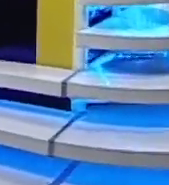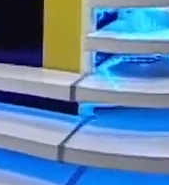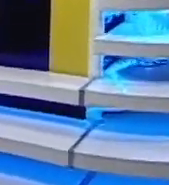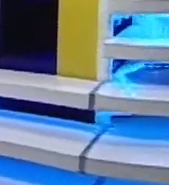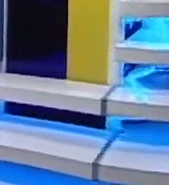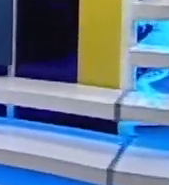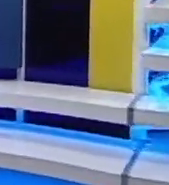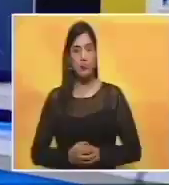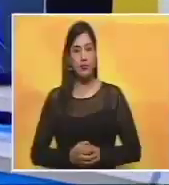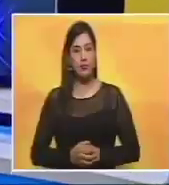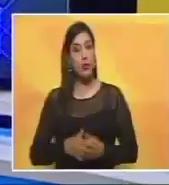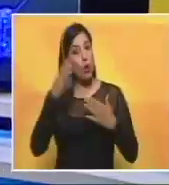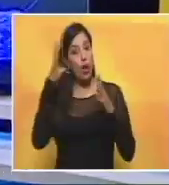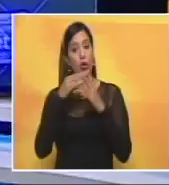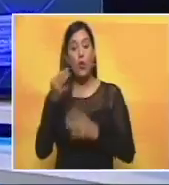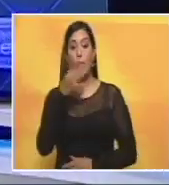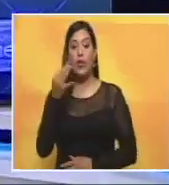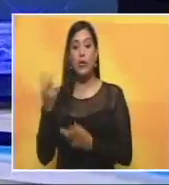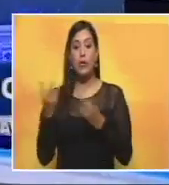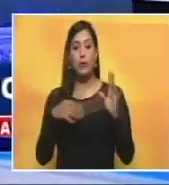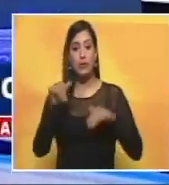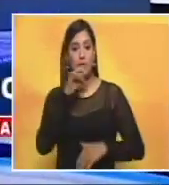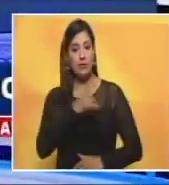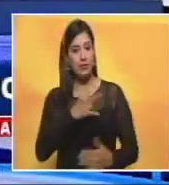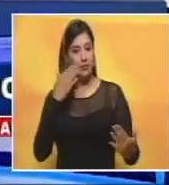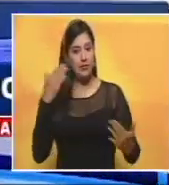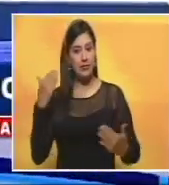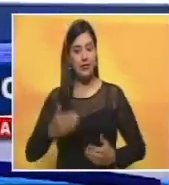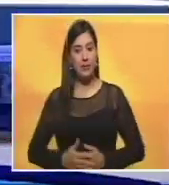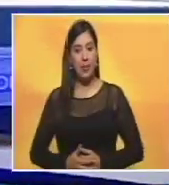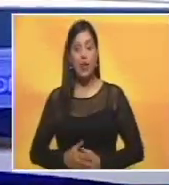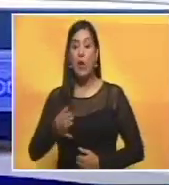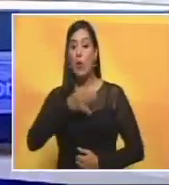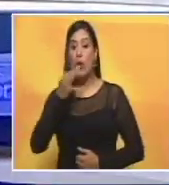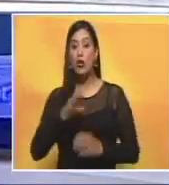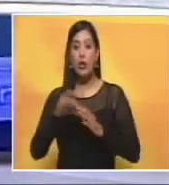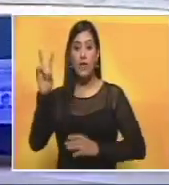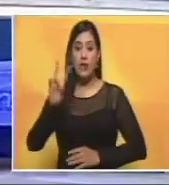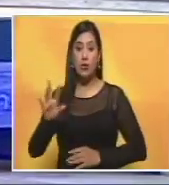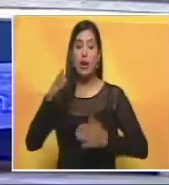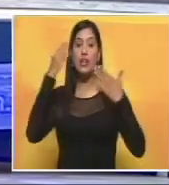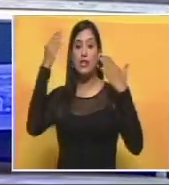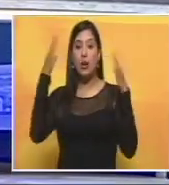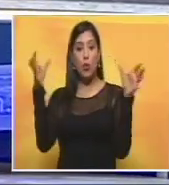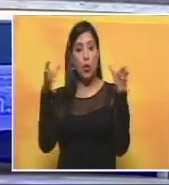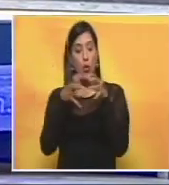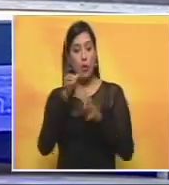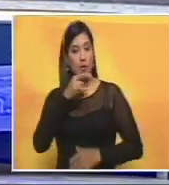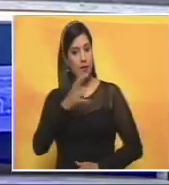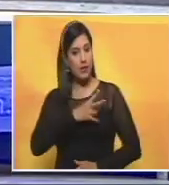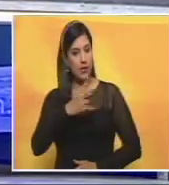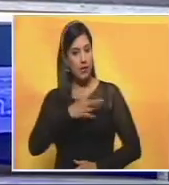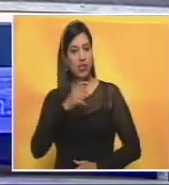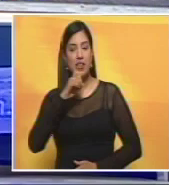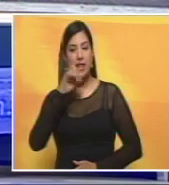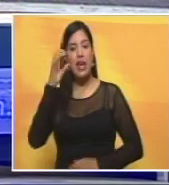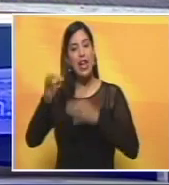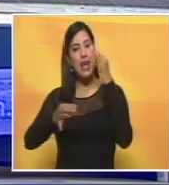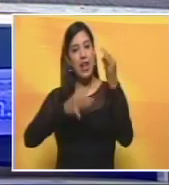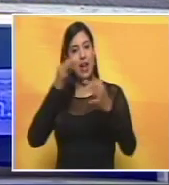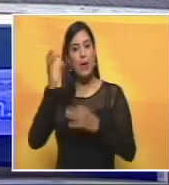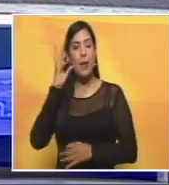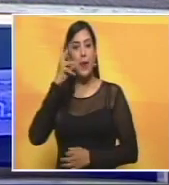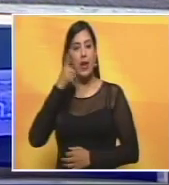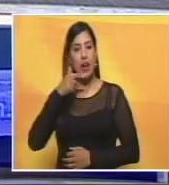Hola, buenas tardes. Bienvenidos a la emisión meridiana de su noticiero Venevisión. Muy buenas tardes, Venezuela. Les saludamos en nombre de todo el equipo de noticiero